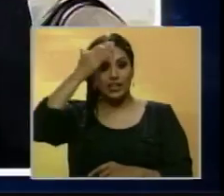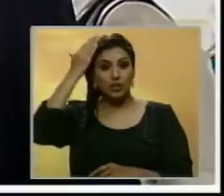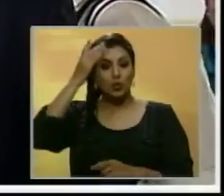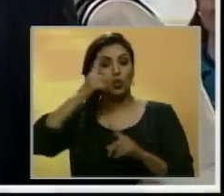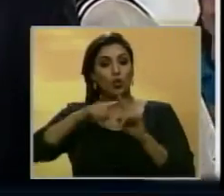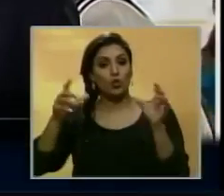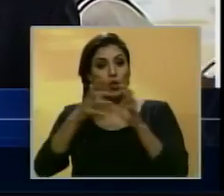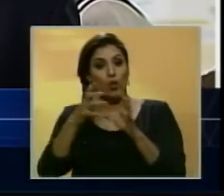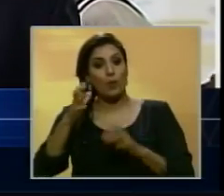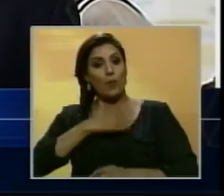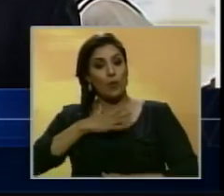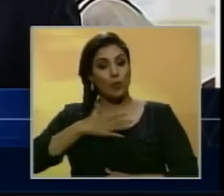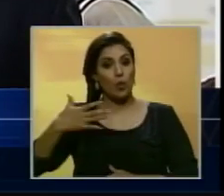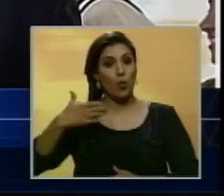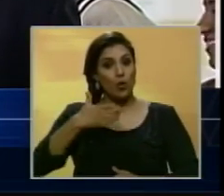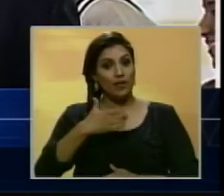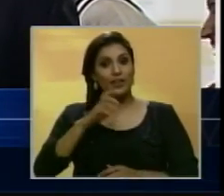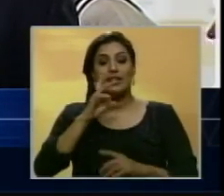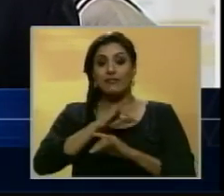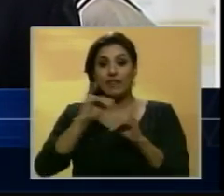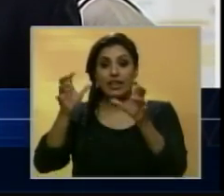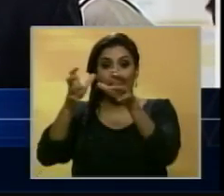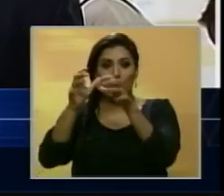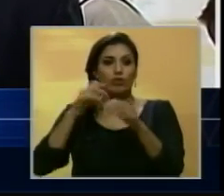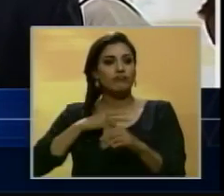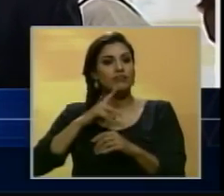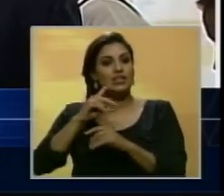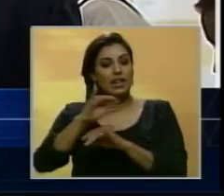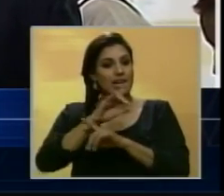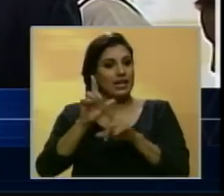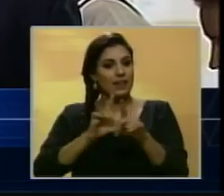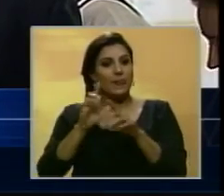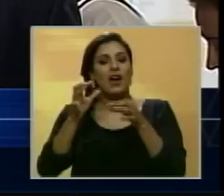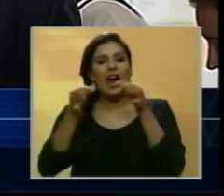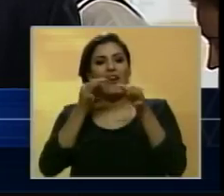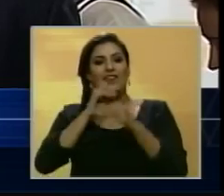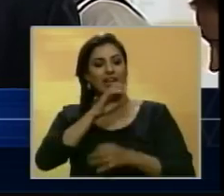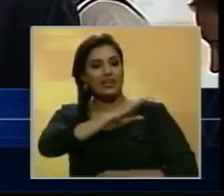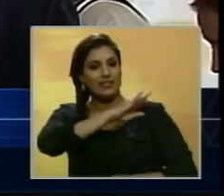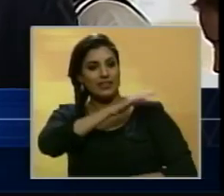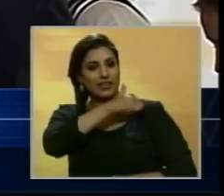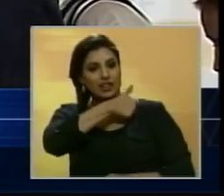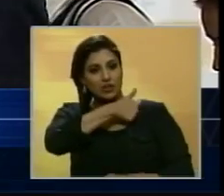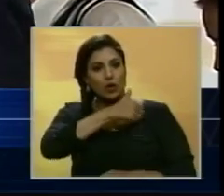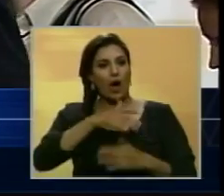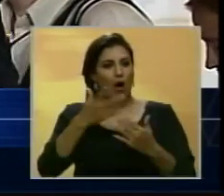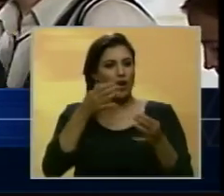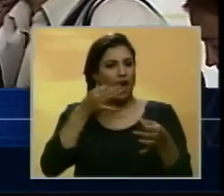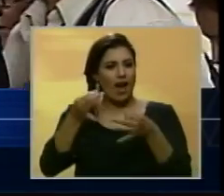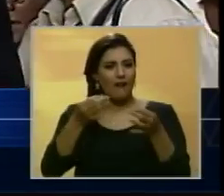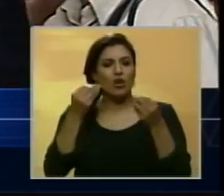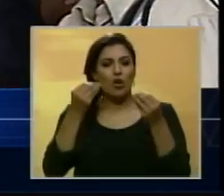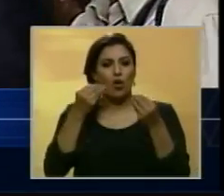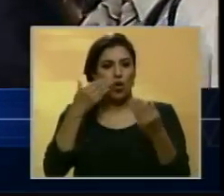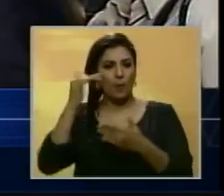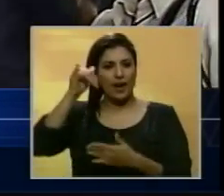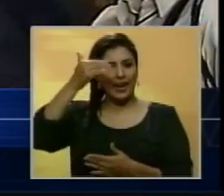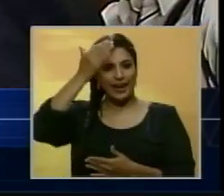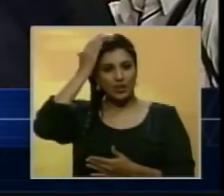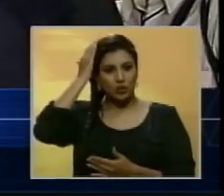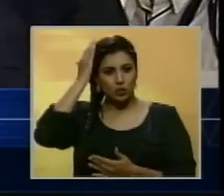dirigentes políticos de la Mesa de la Unidad salieron de la reunión que estaban sosteniendo con el rector Luis Emilio Rondón. Vamos a conversar con Jesús